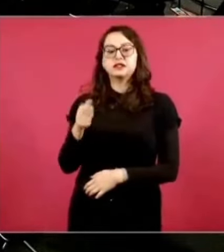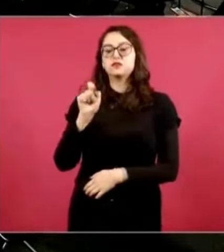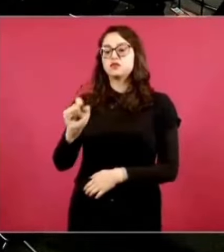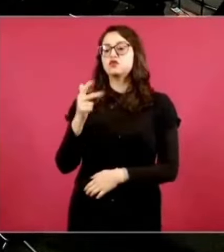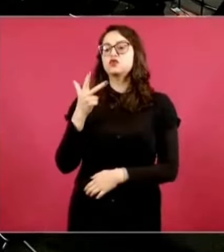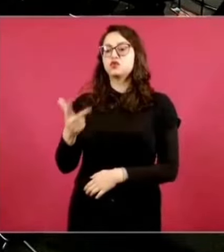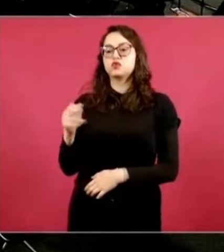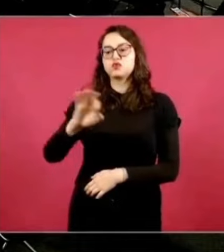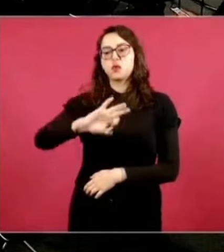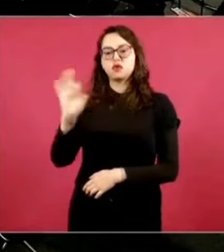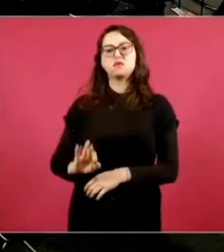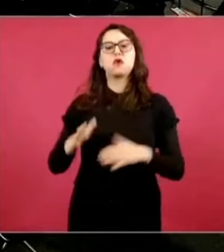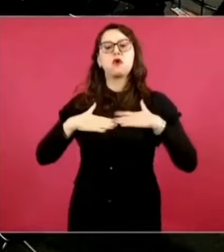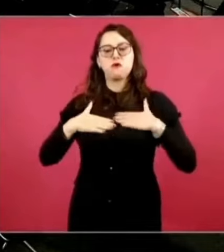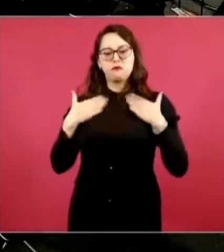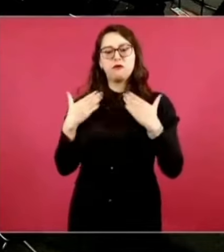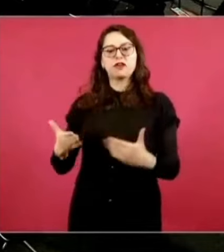76.2.